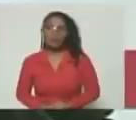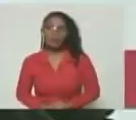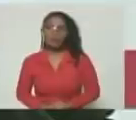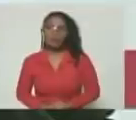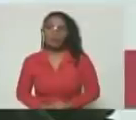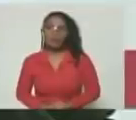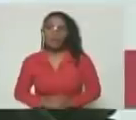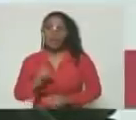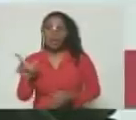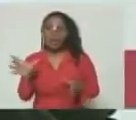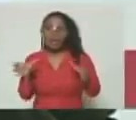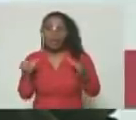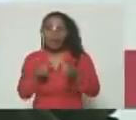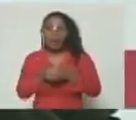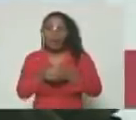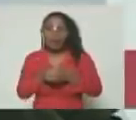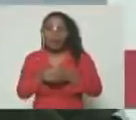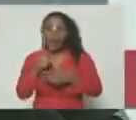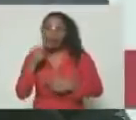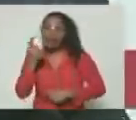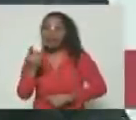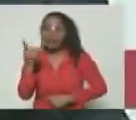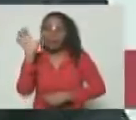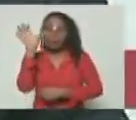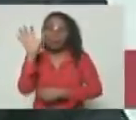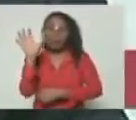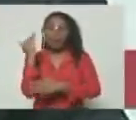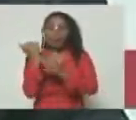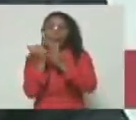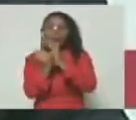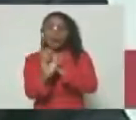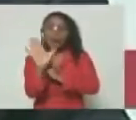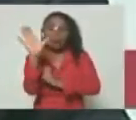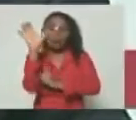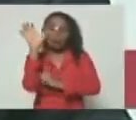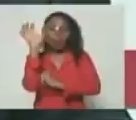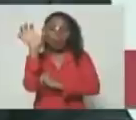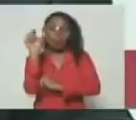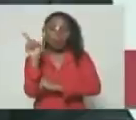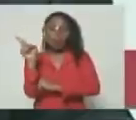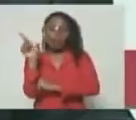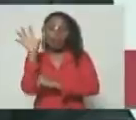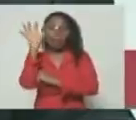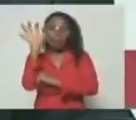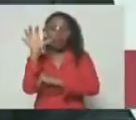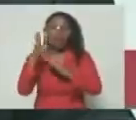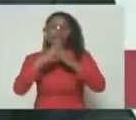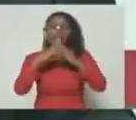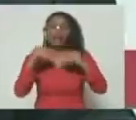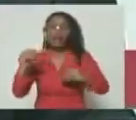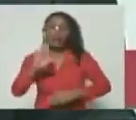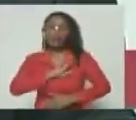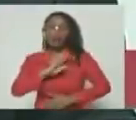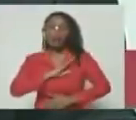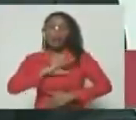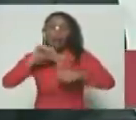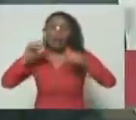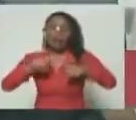Son sesiones que le dicen al país, que le envían un mensaje al país, que el país de todos y de todas.